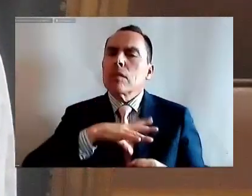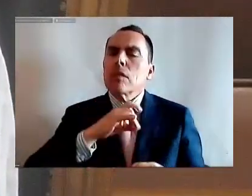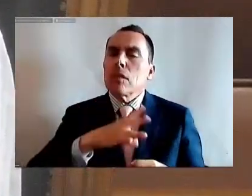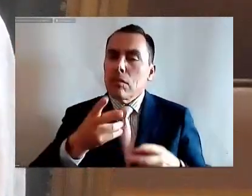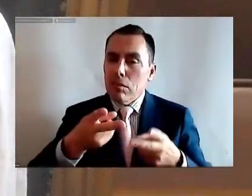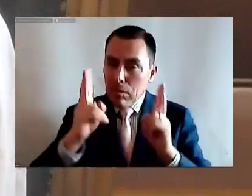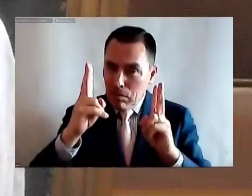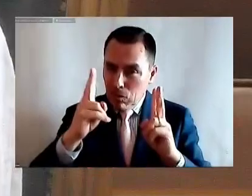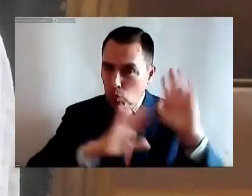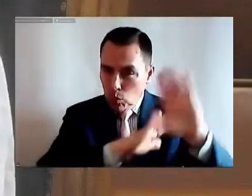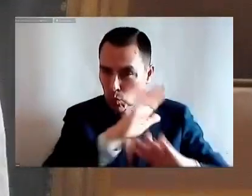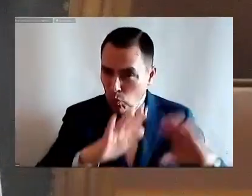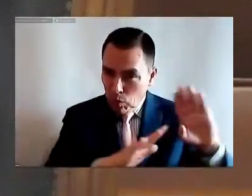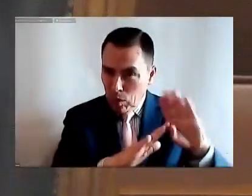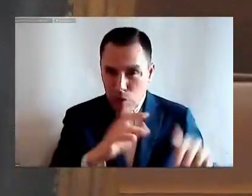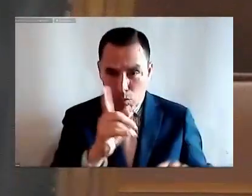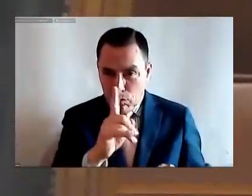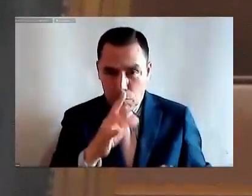neutral?